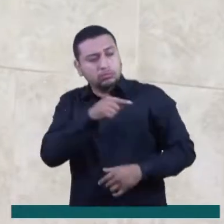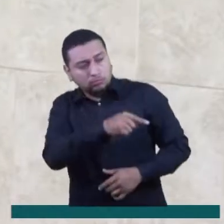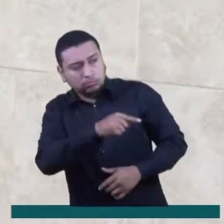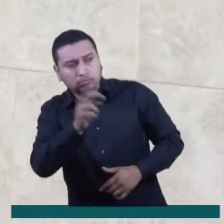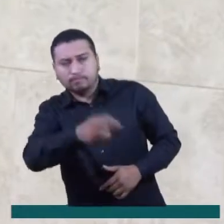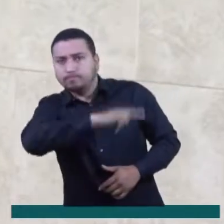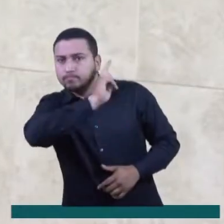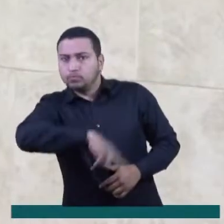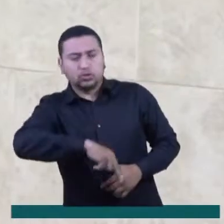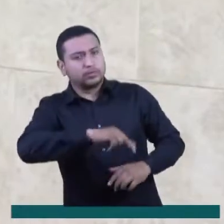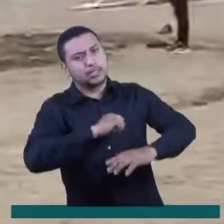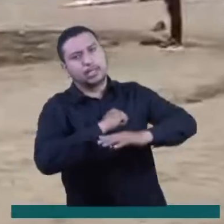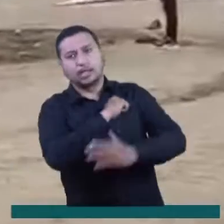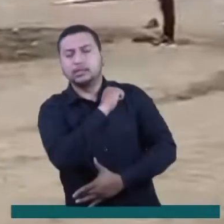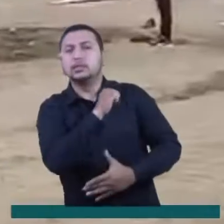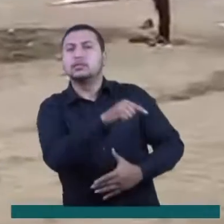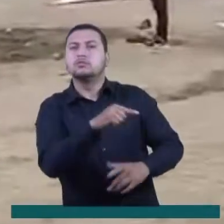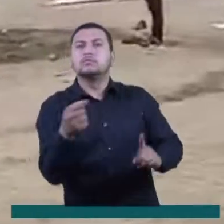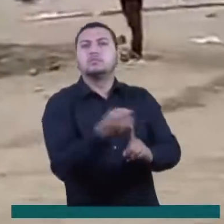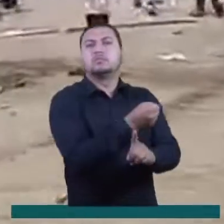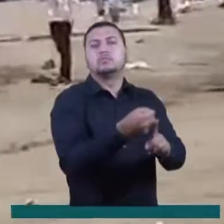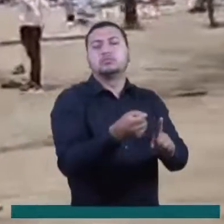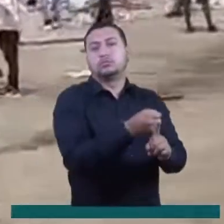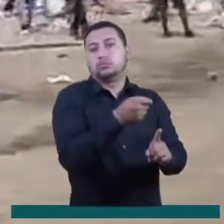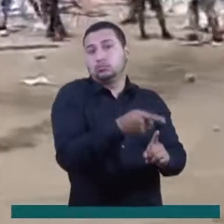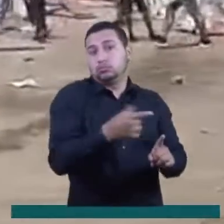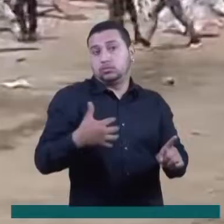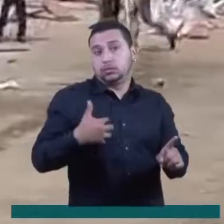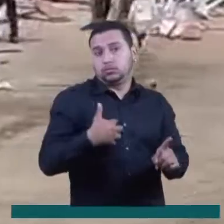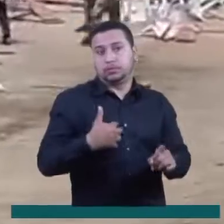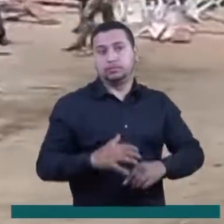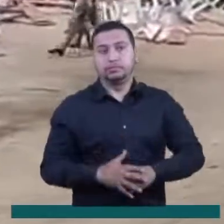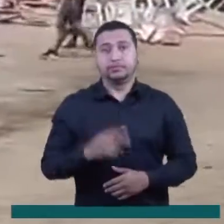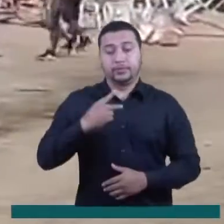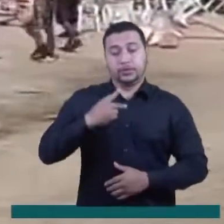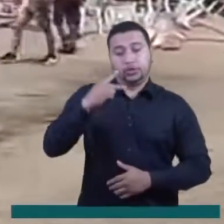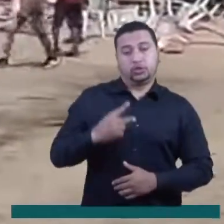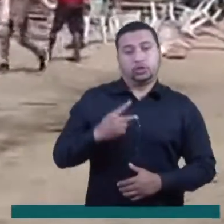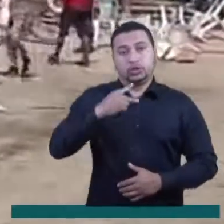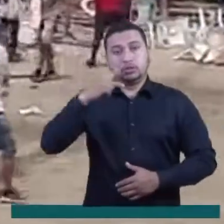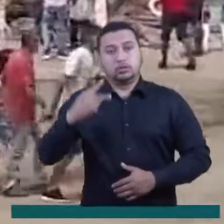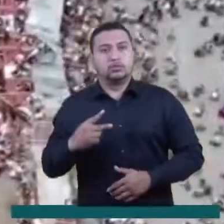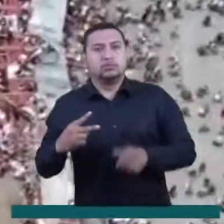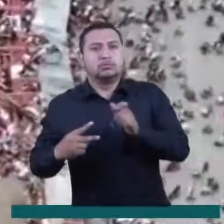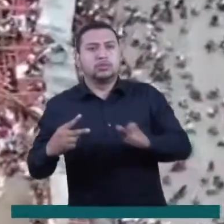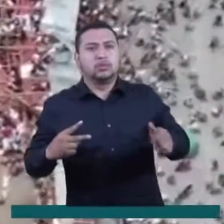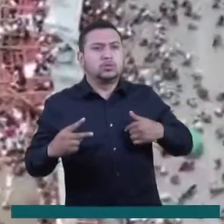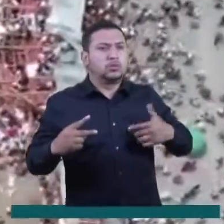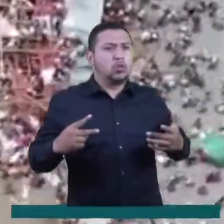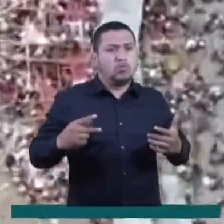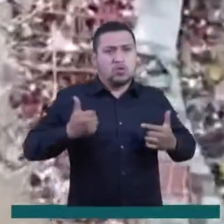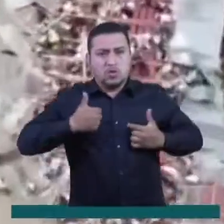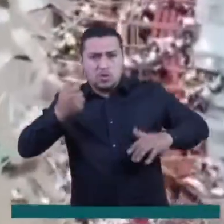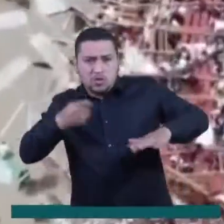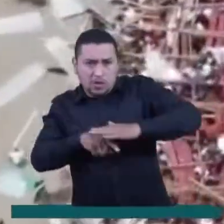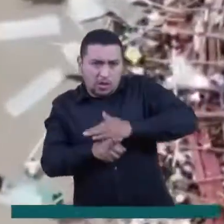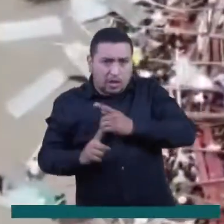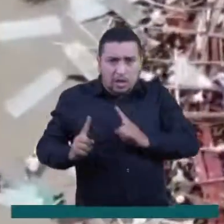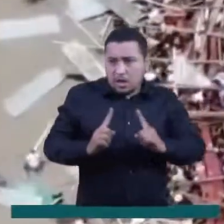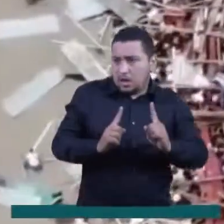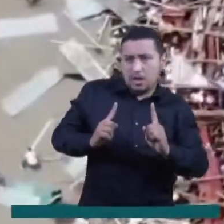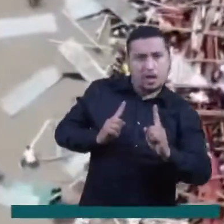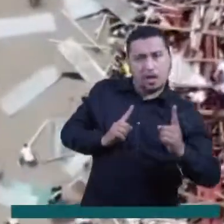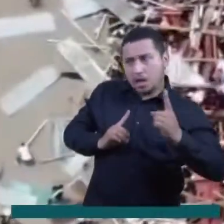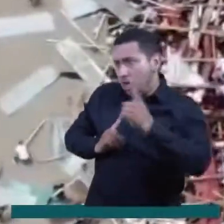castigue el maltrato animal. Historias desgarradoras de algunas personas sobre la manera como intentaban